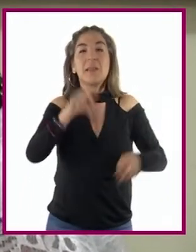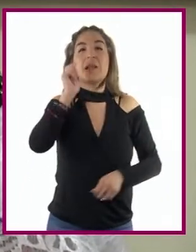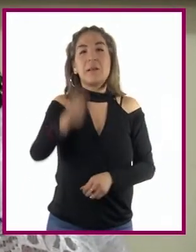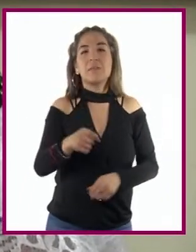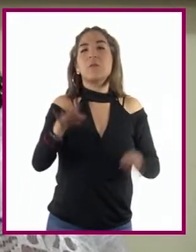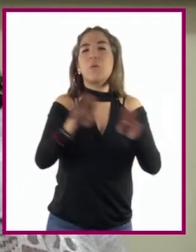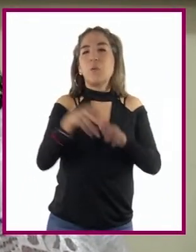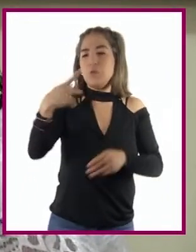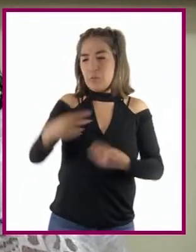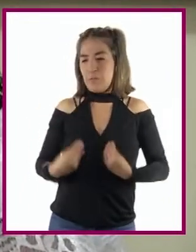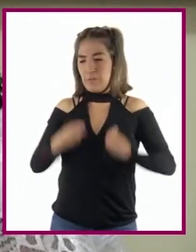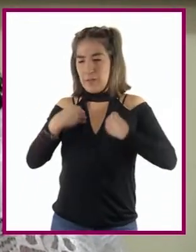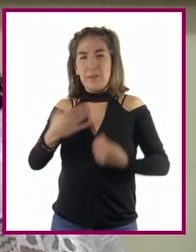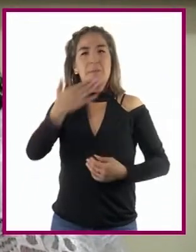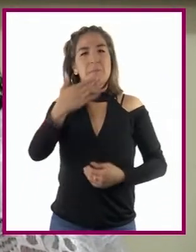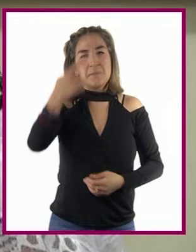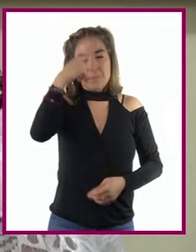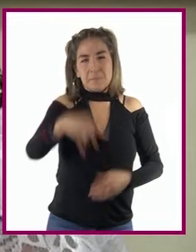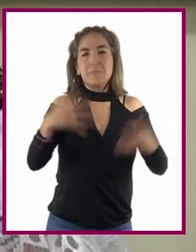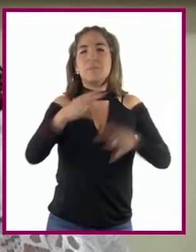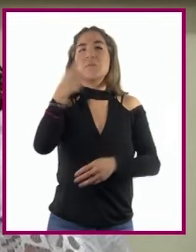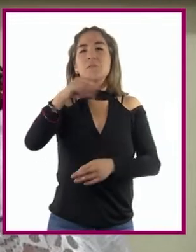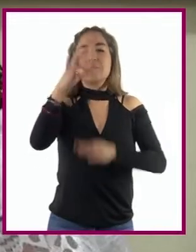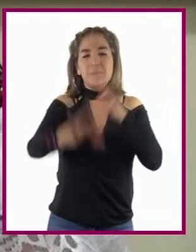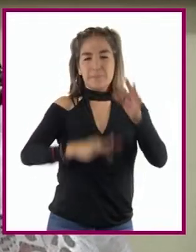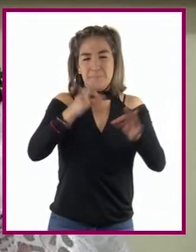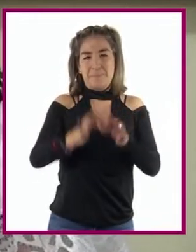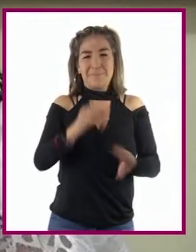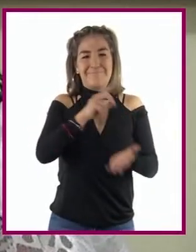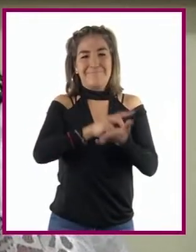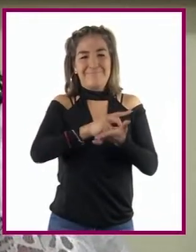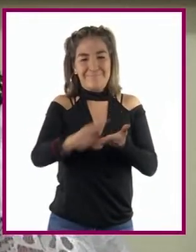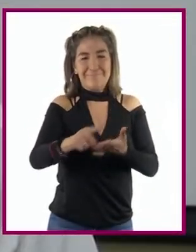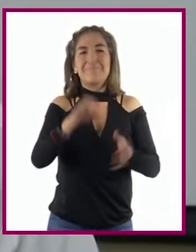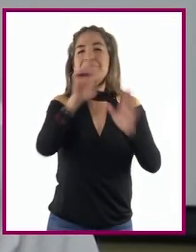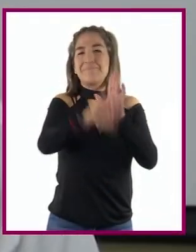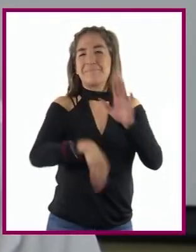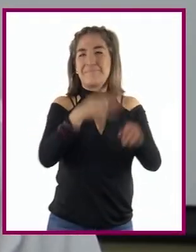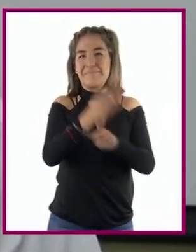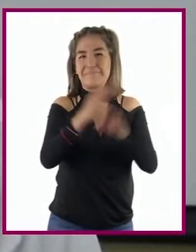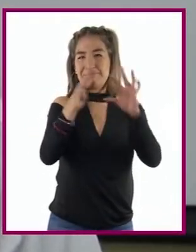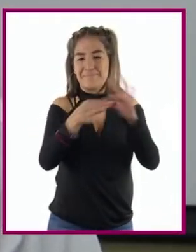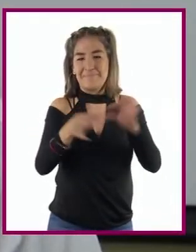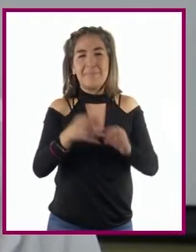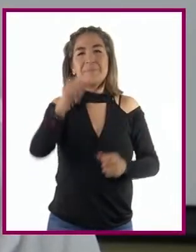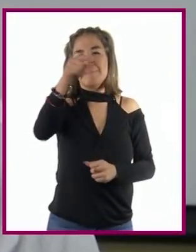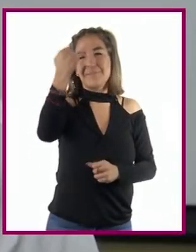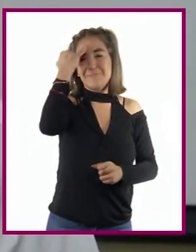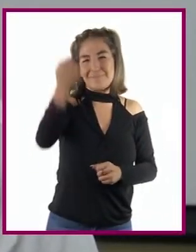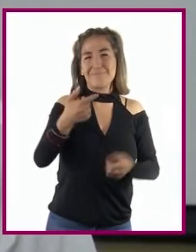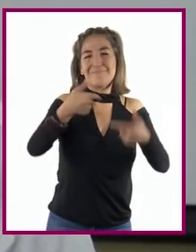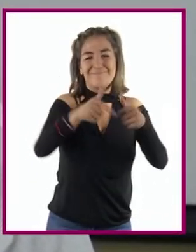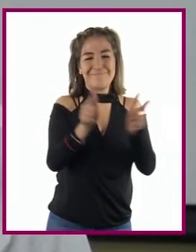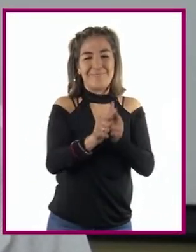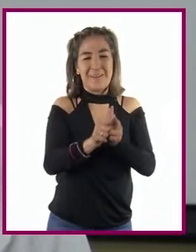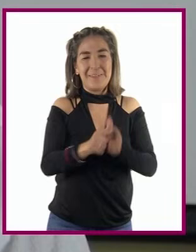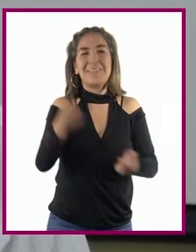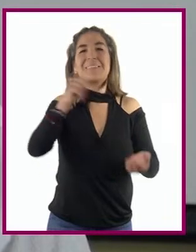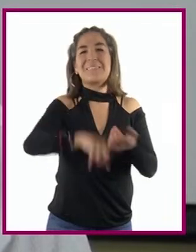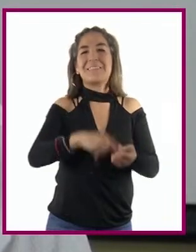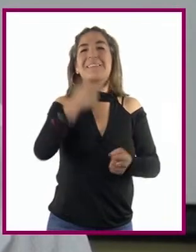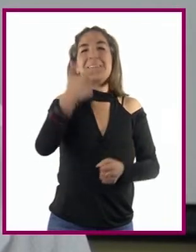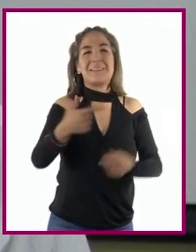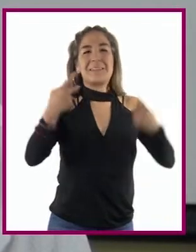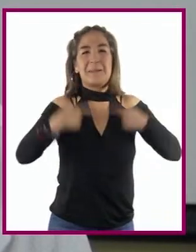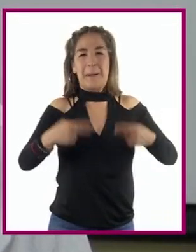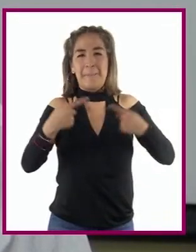vida digna en la que puedan ejercer sus derechos. Veamos un ejemplo sencillo. Imagine que hay un grupo de 5 personas.